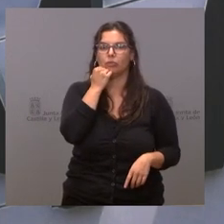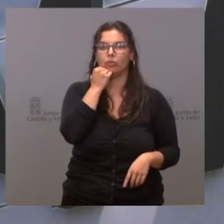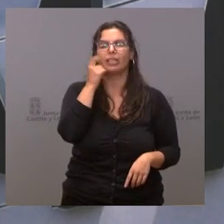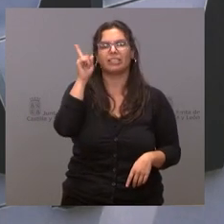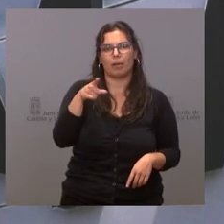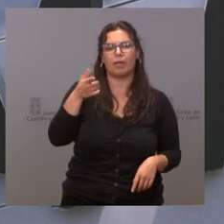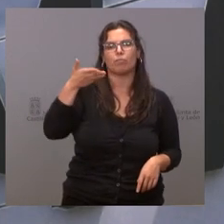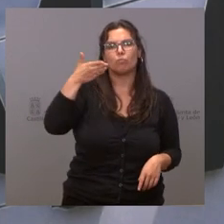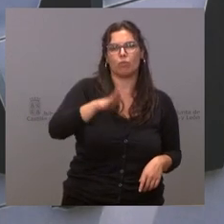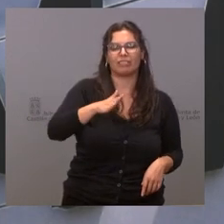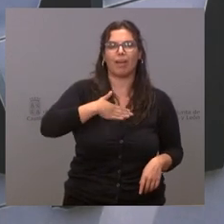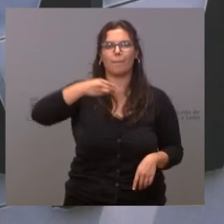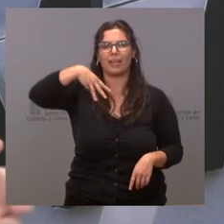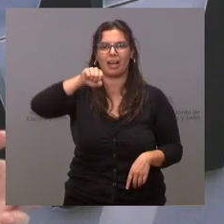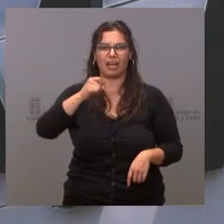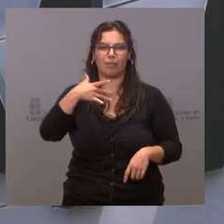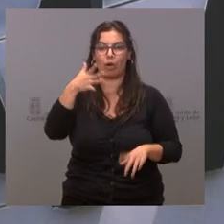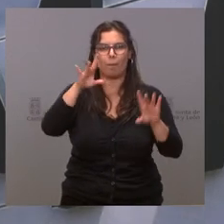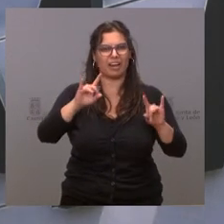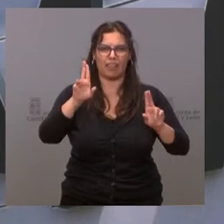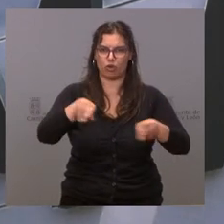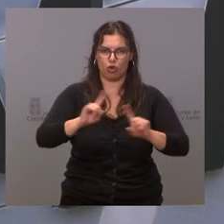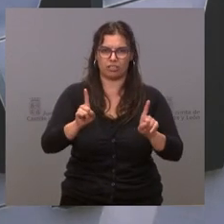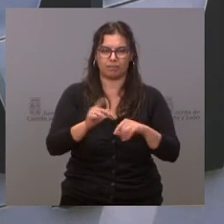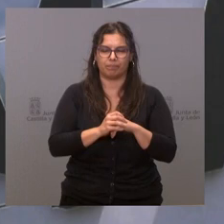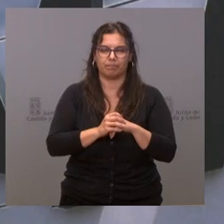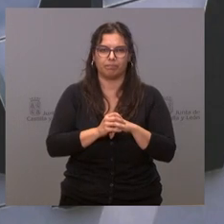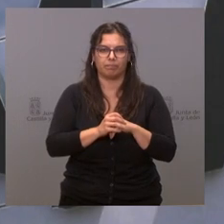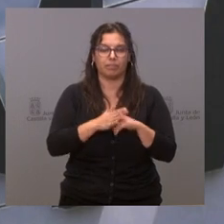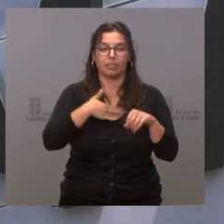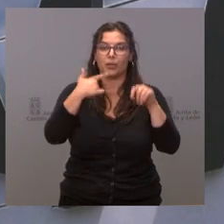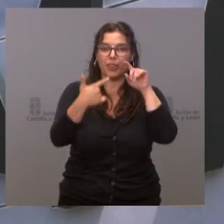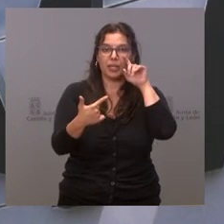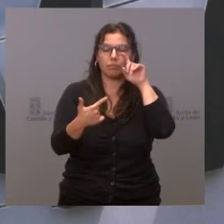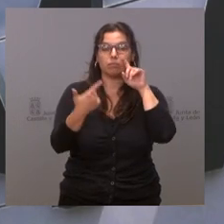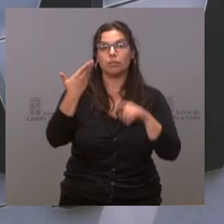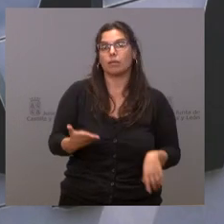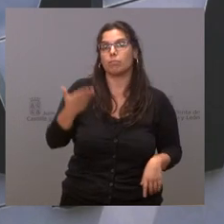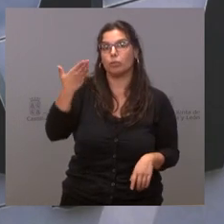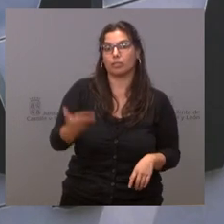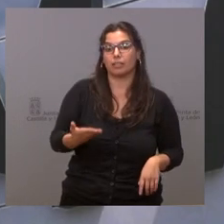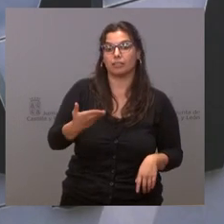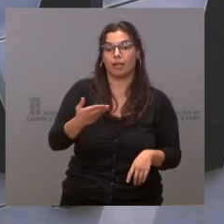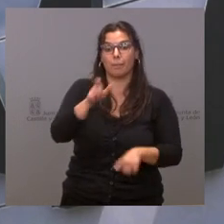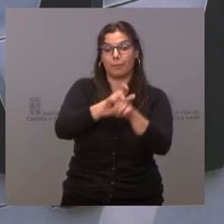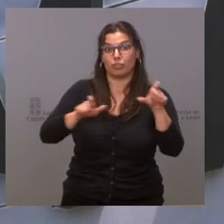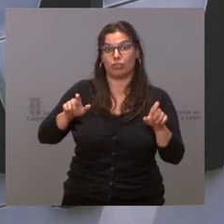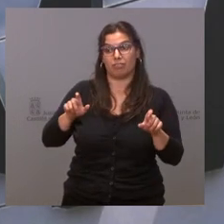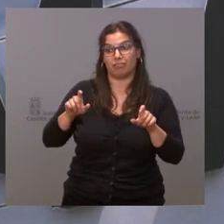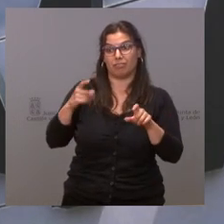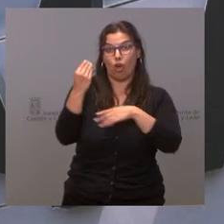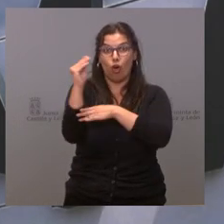ángel blanco que no fue en vano quiero decir que es importante que las nuevas generaciones sepan